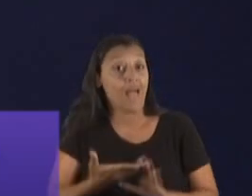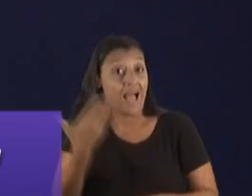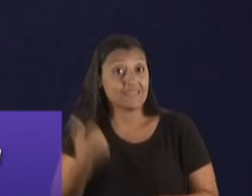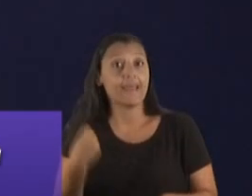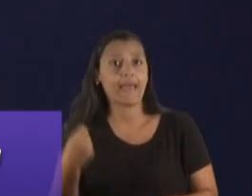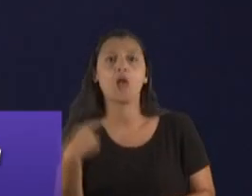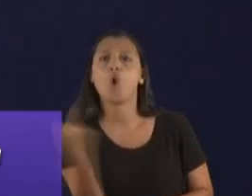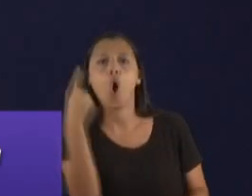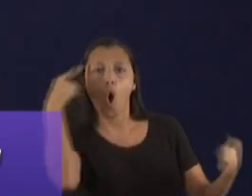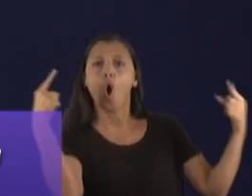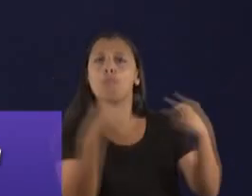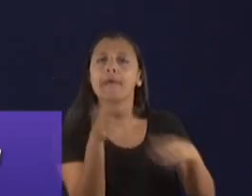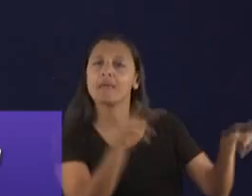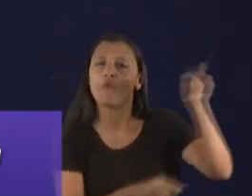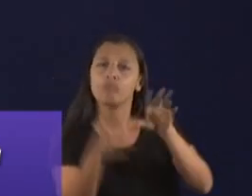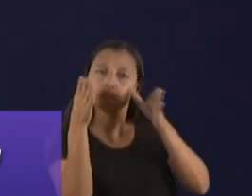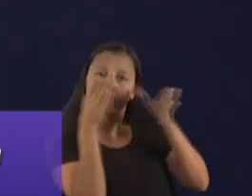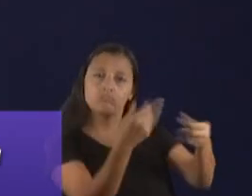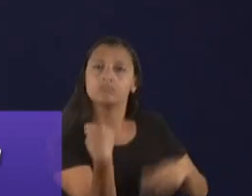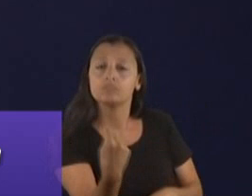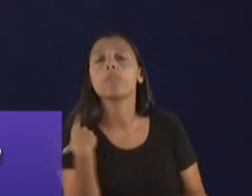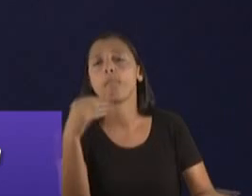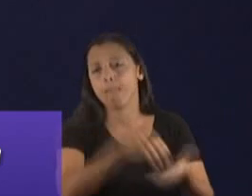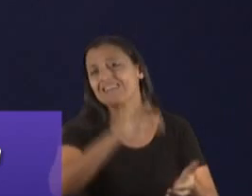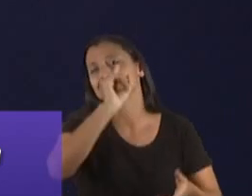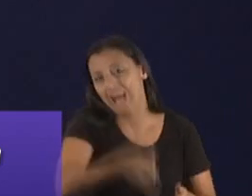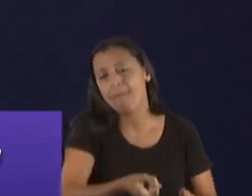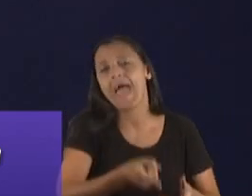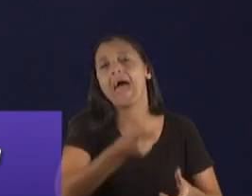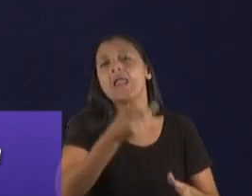Nuestra misión es, además de la reducción del